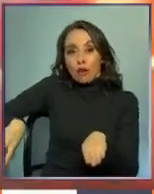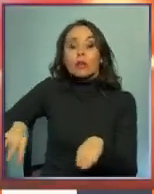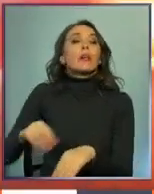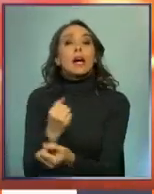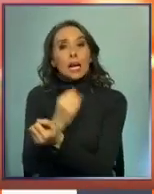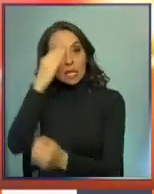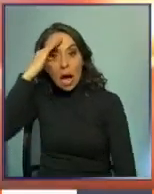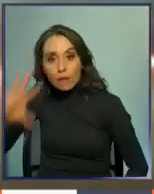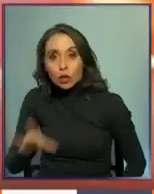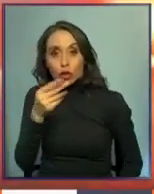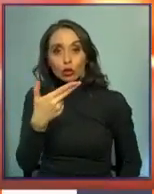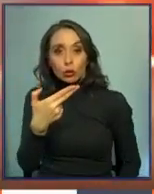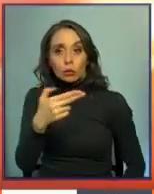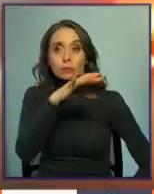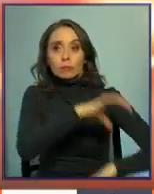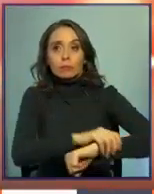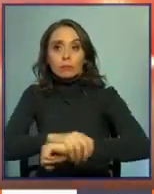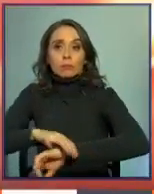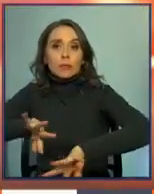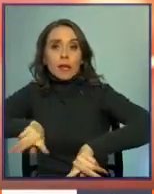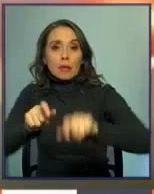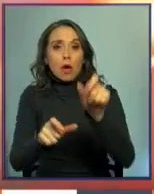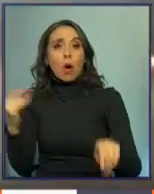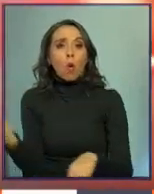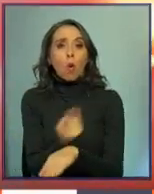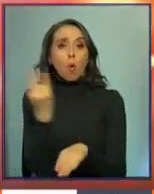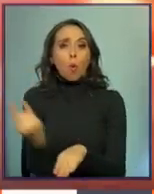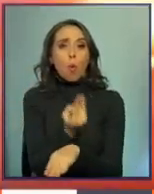y detener a los delincuentes.